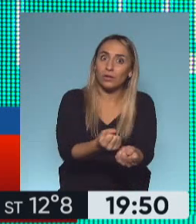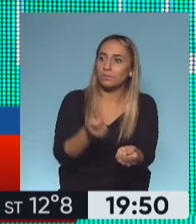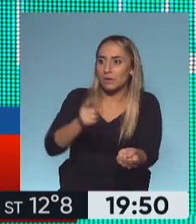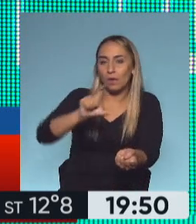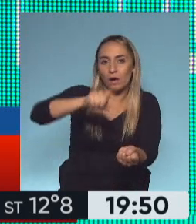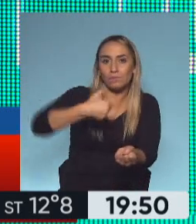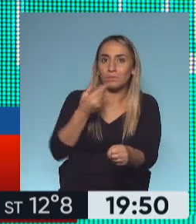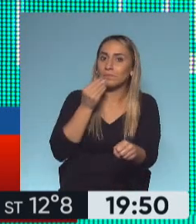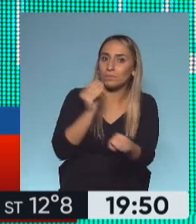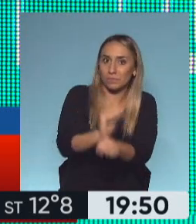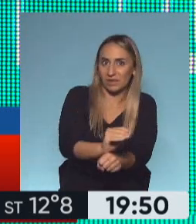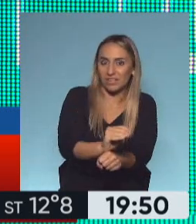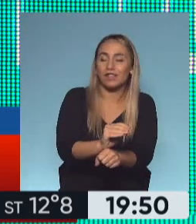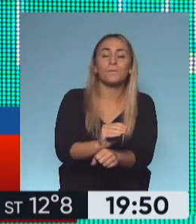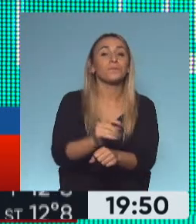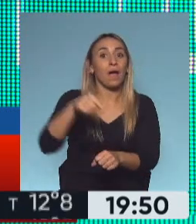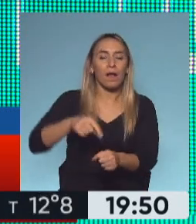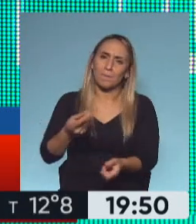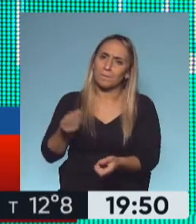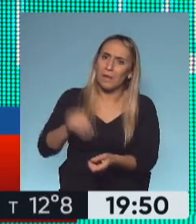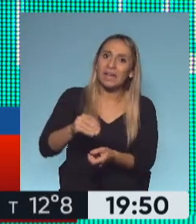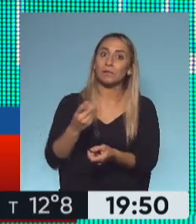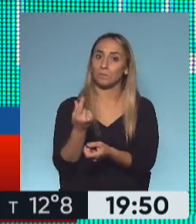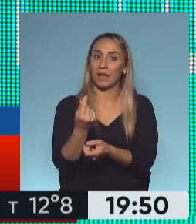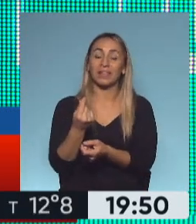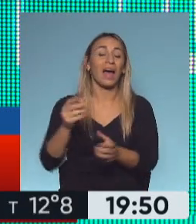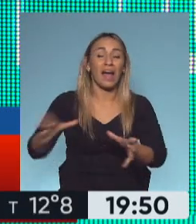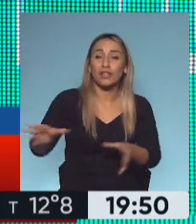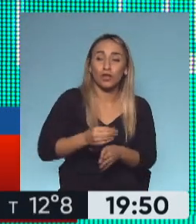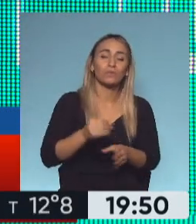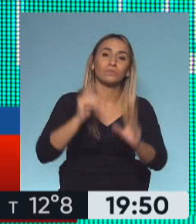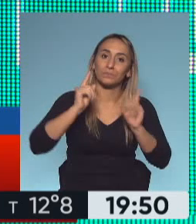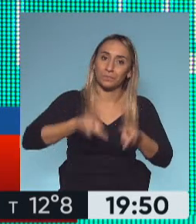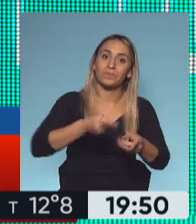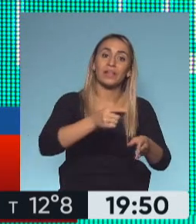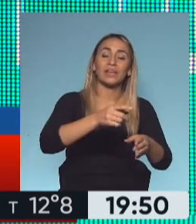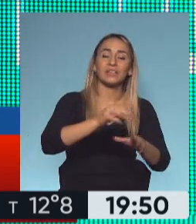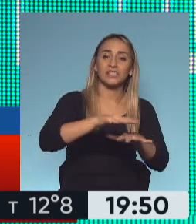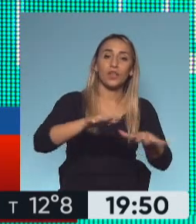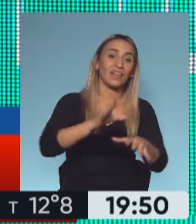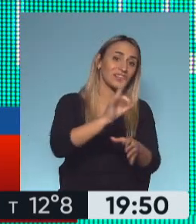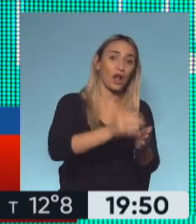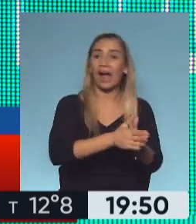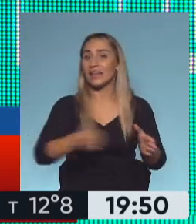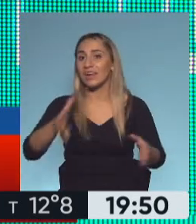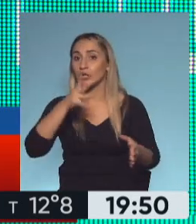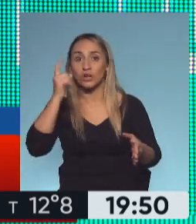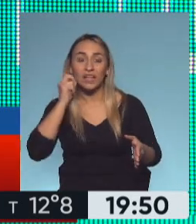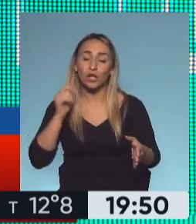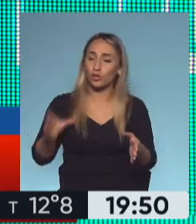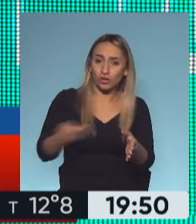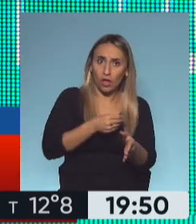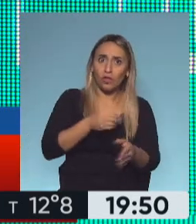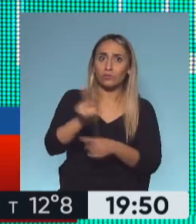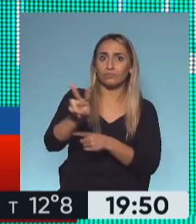cobertura viene a ampliarse a todos los niños de 0 a 14 años que estén hoy percibiendo la asignación universal por hijo, van a tener este